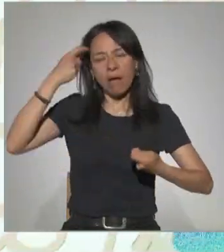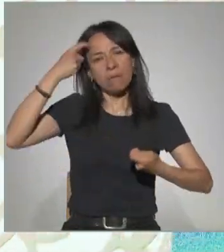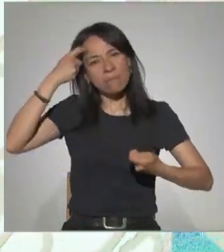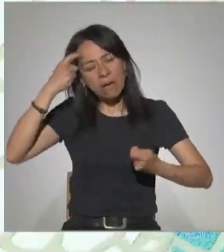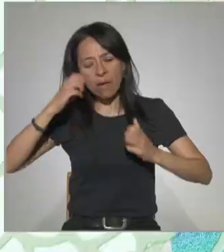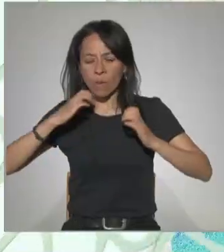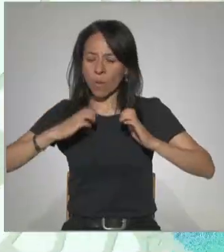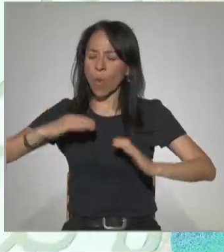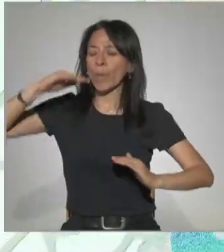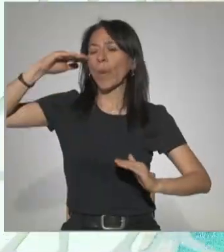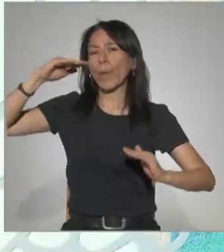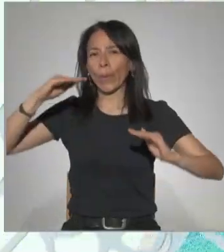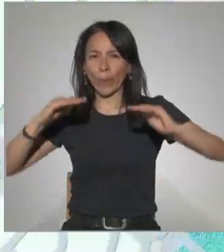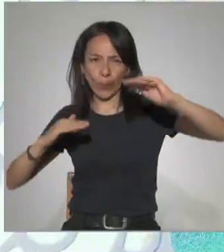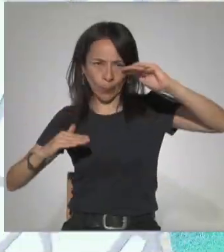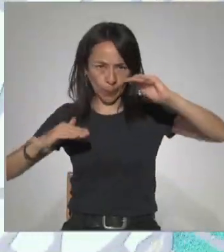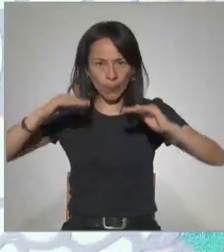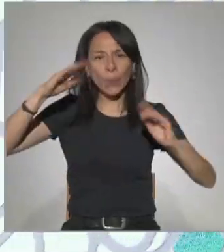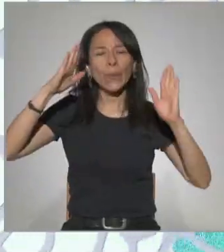y cuerpo.